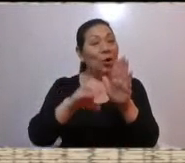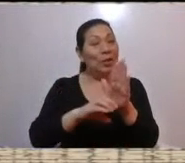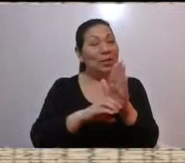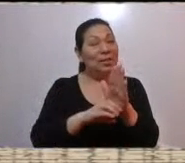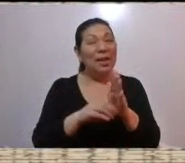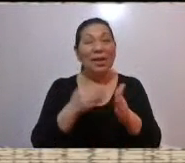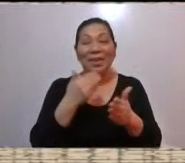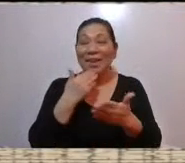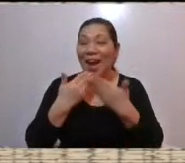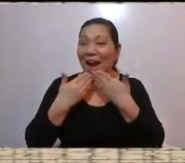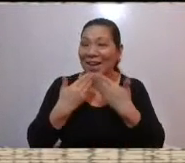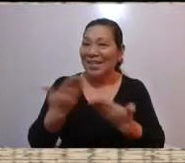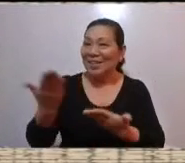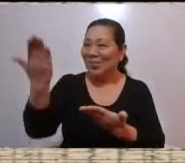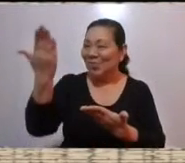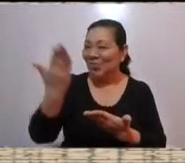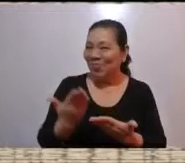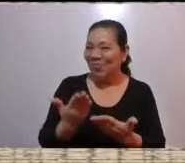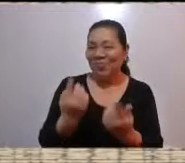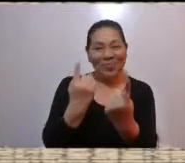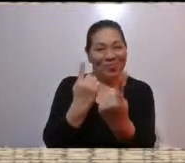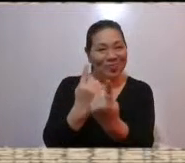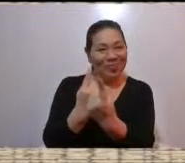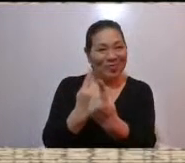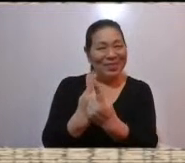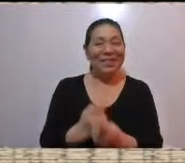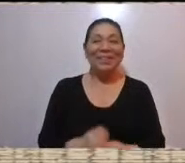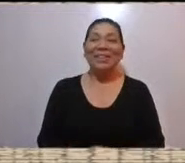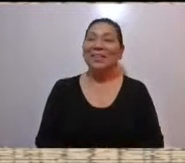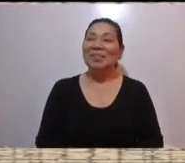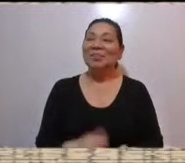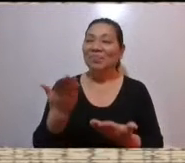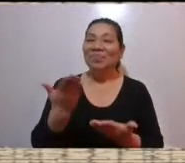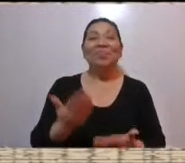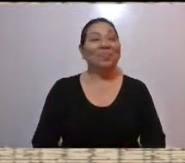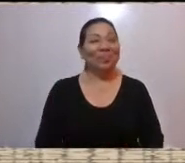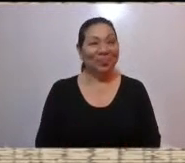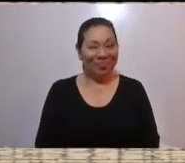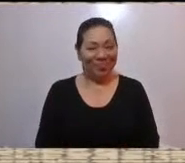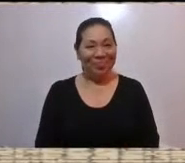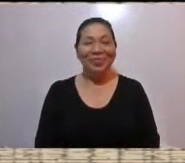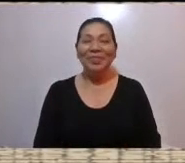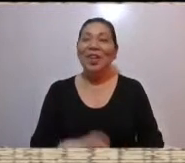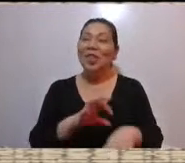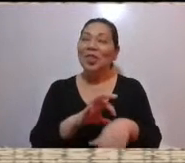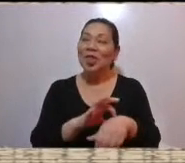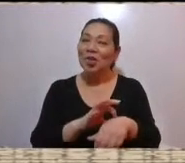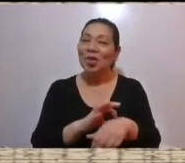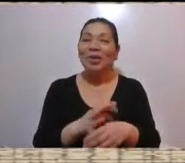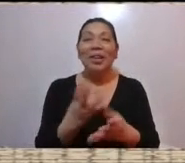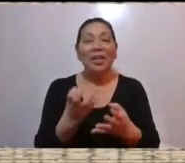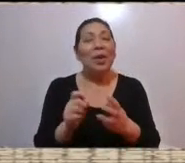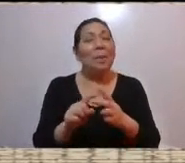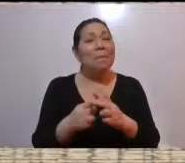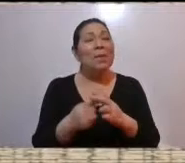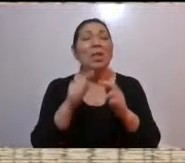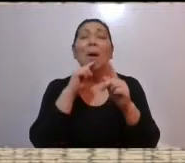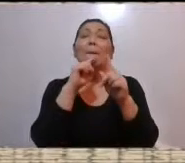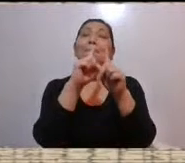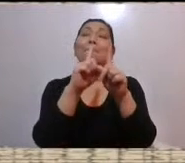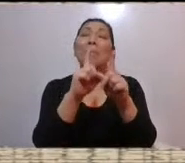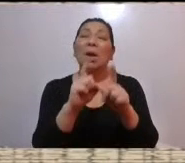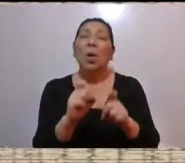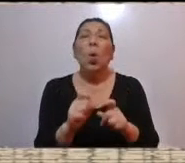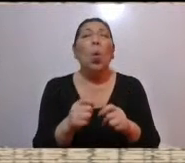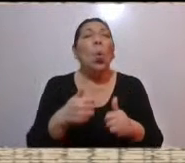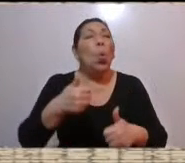Tribunal Constitucional, a quien le agradezco mucho por su presencia y le doy la bienvenida. Doctor Orlando, quisiera